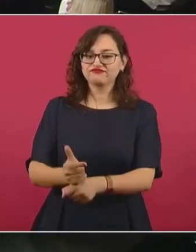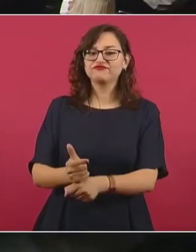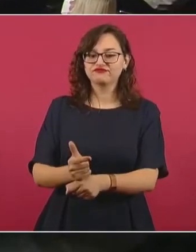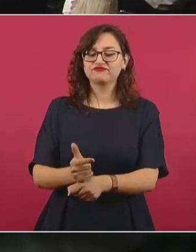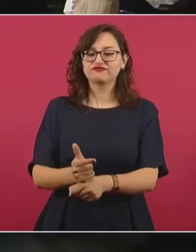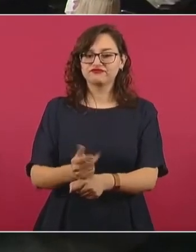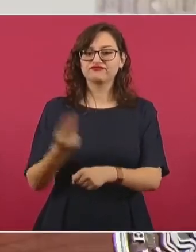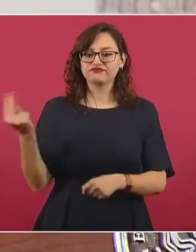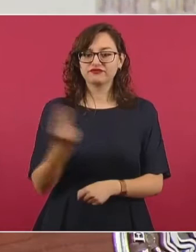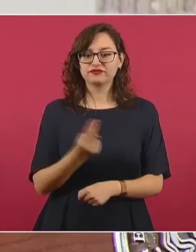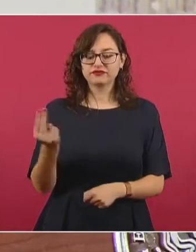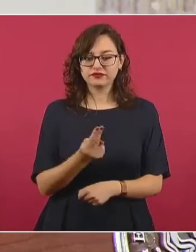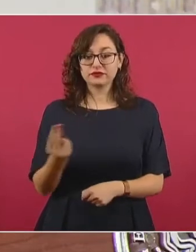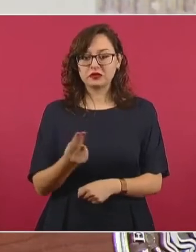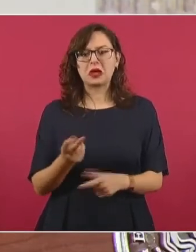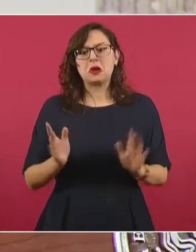Y hemos avanzado,